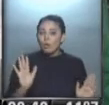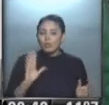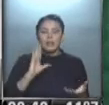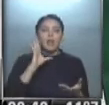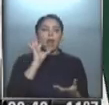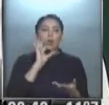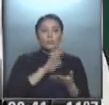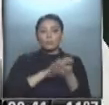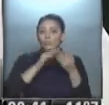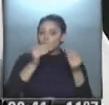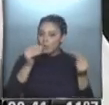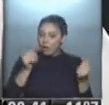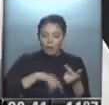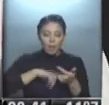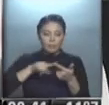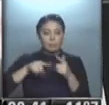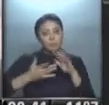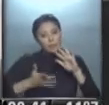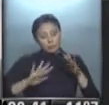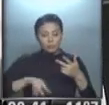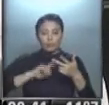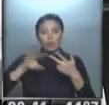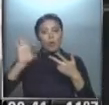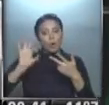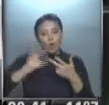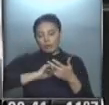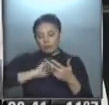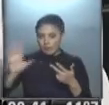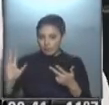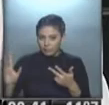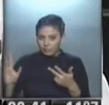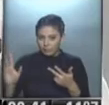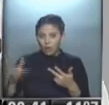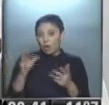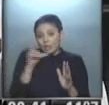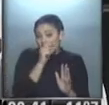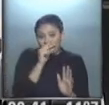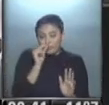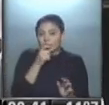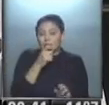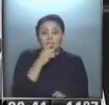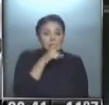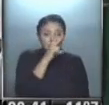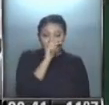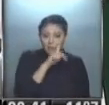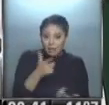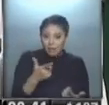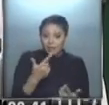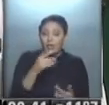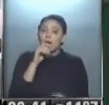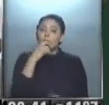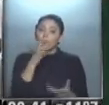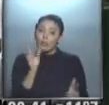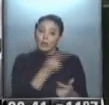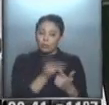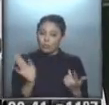leve, una forma moderada o una forma severa, o no tenerla, sin retinopatía diabética o con